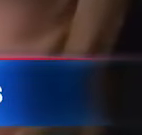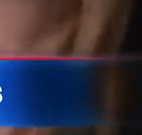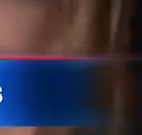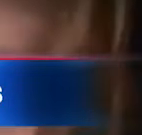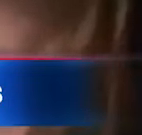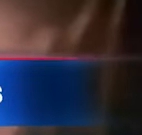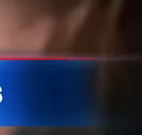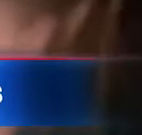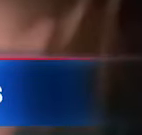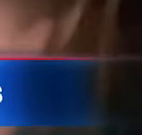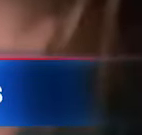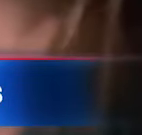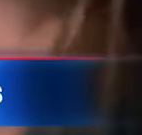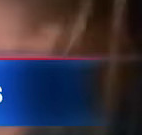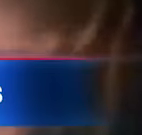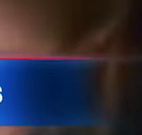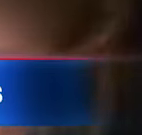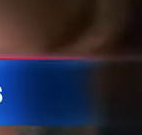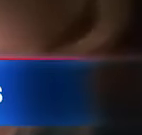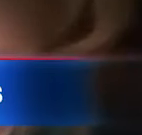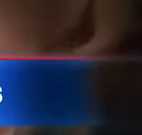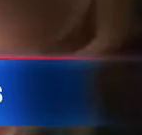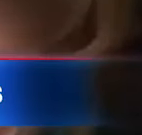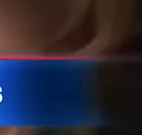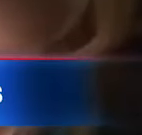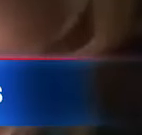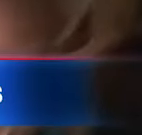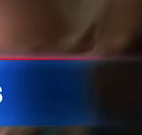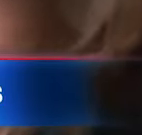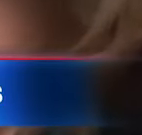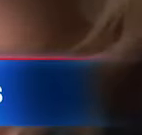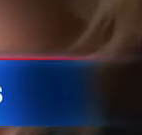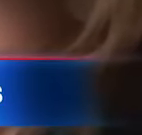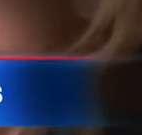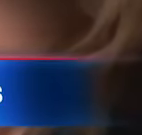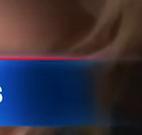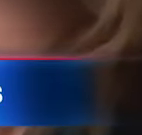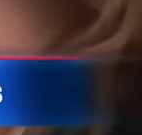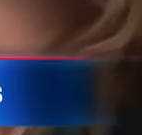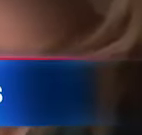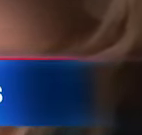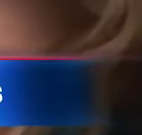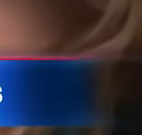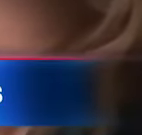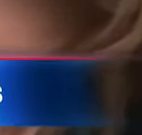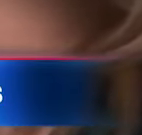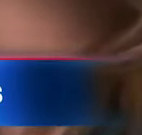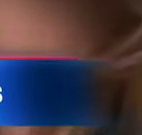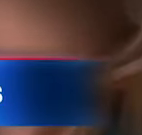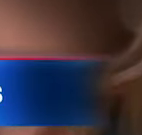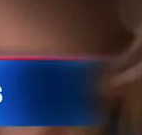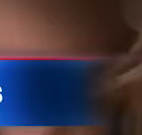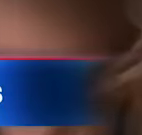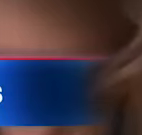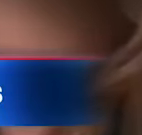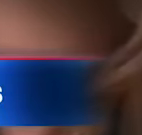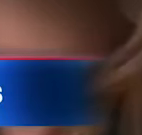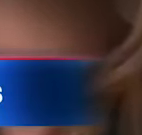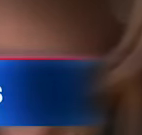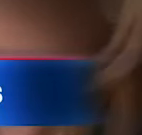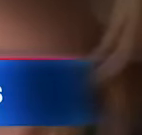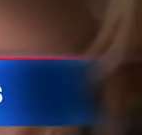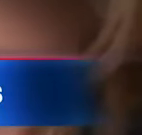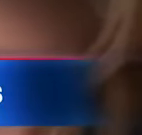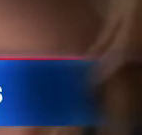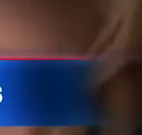conversar contigo. ¿Qué tal, mi general Pablo? Un gusto saludarlo. No hemos tenido